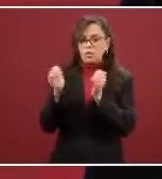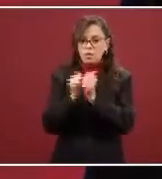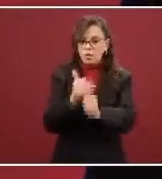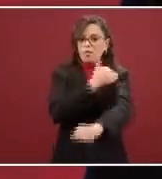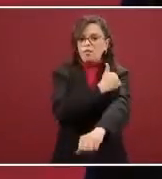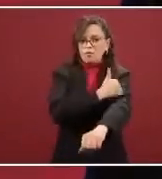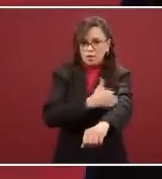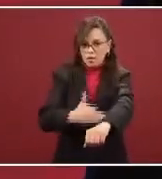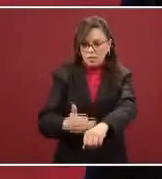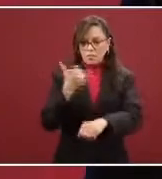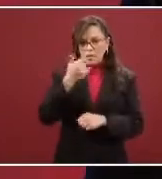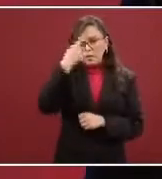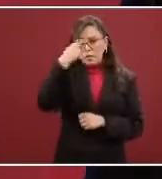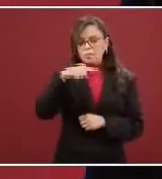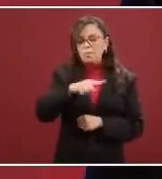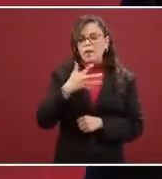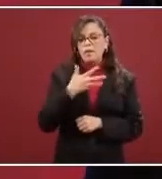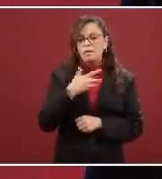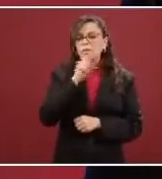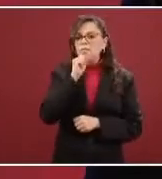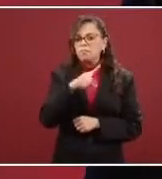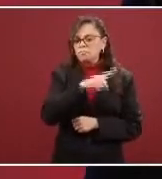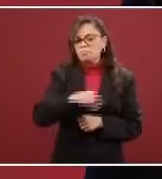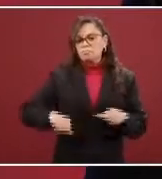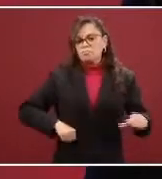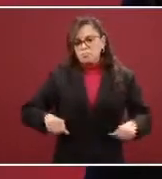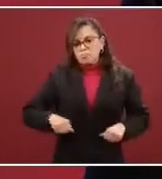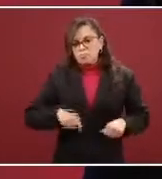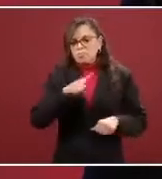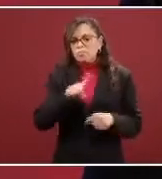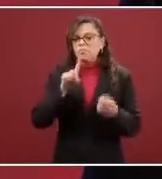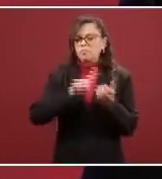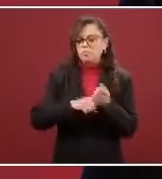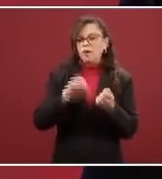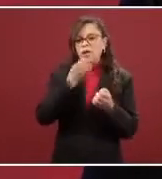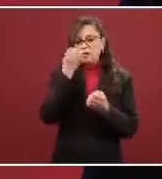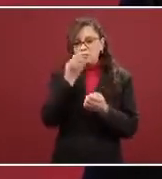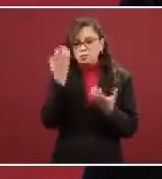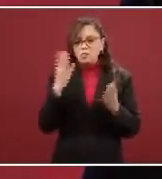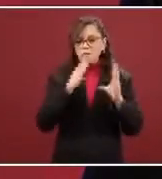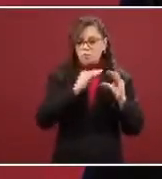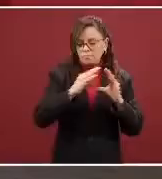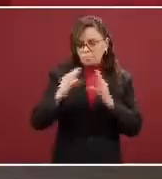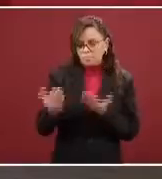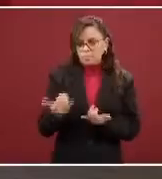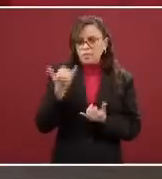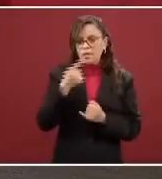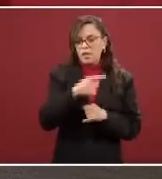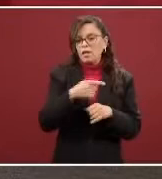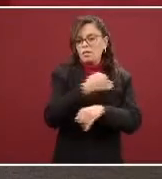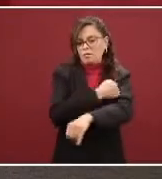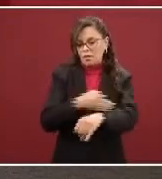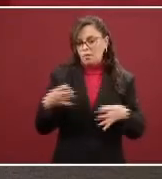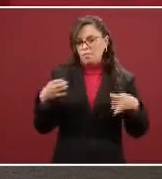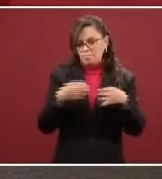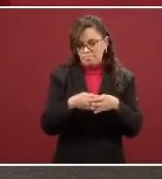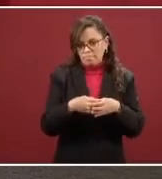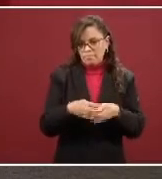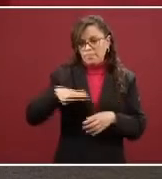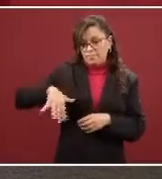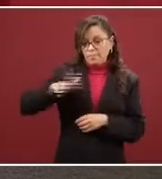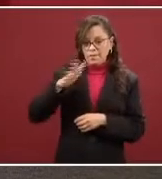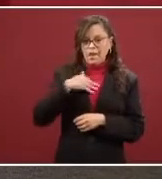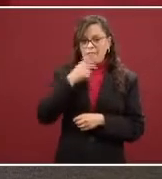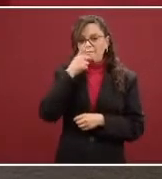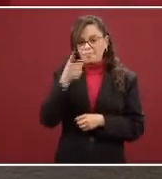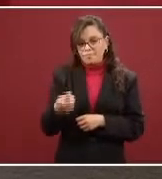continuar con las actividades laborales y con las actividades académicas. Como ya mencioné, también los niños tendrán